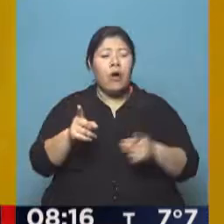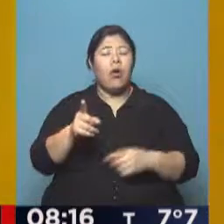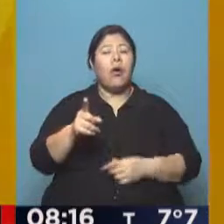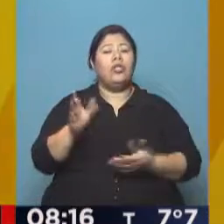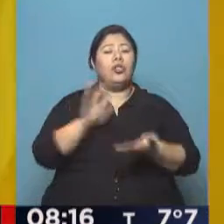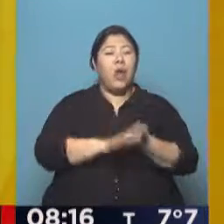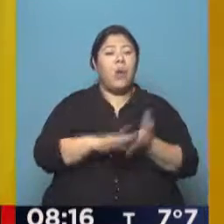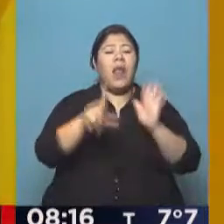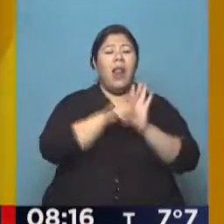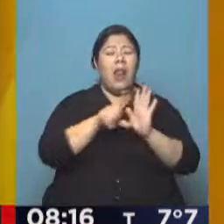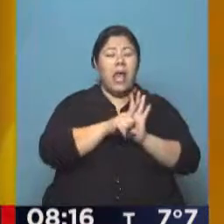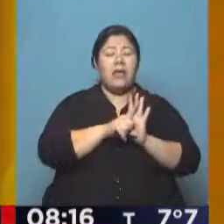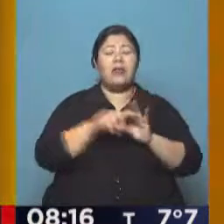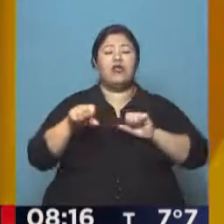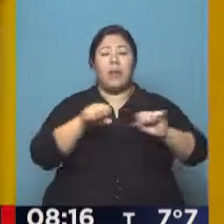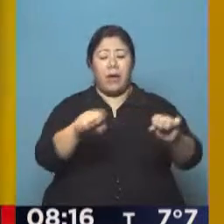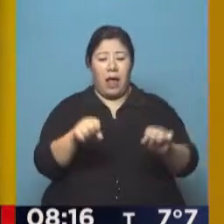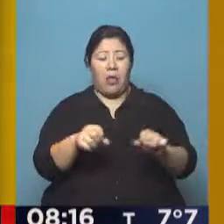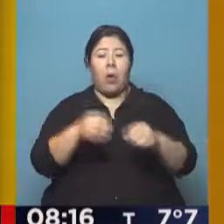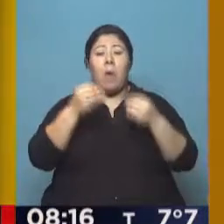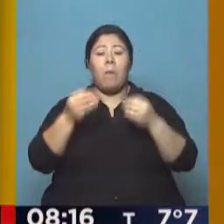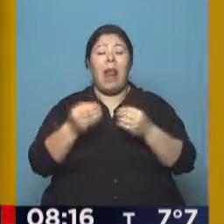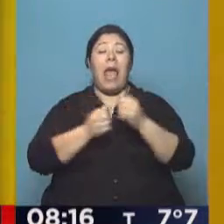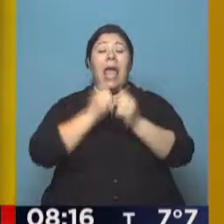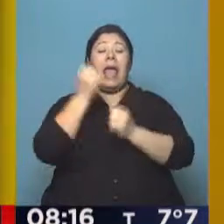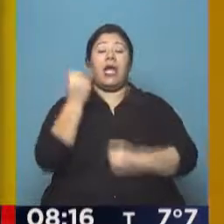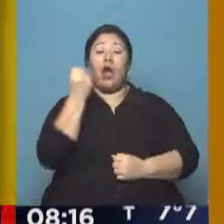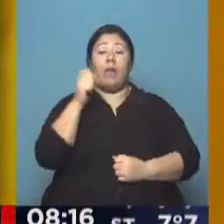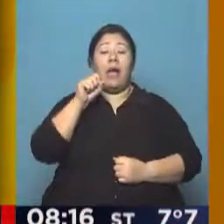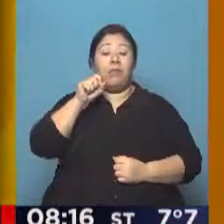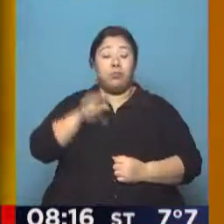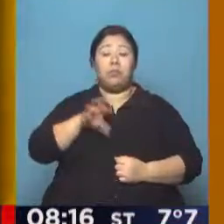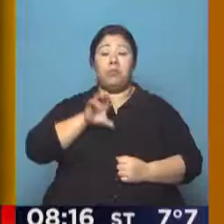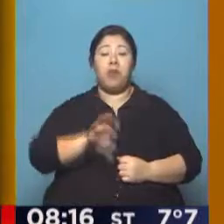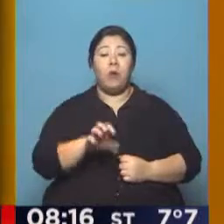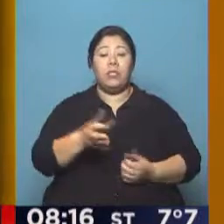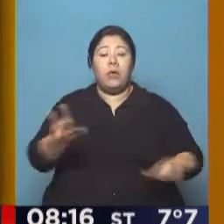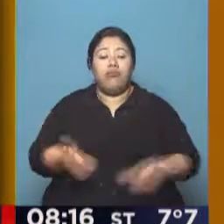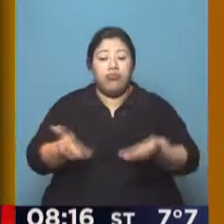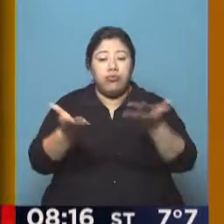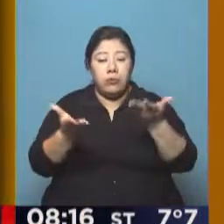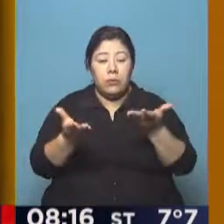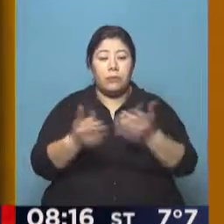que buscan fomentar las economías de la provincia, ni más ni menos. Algunos de los principales títulos